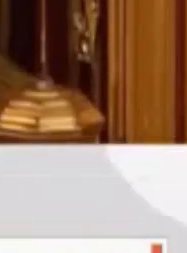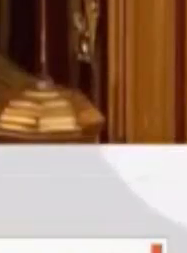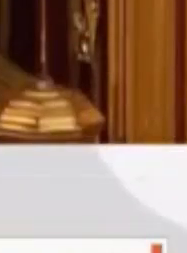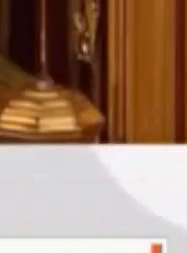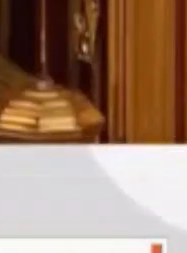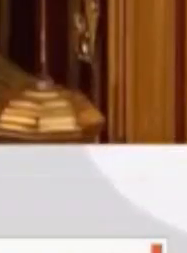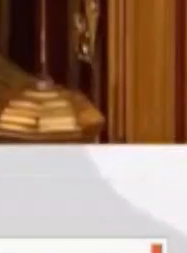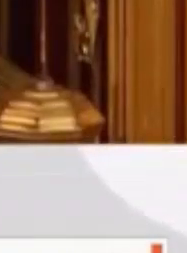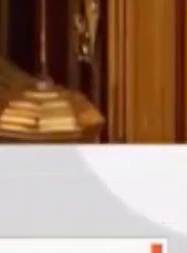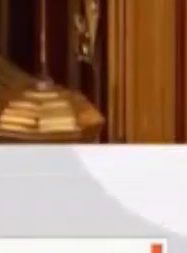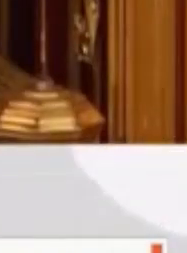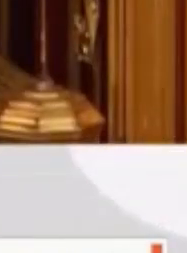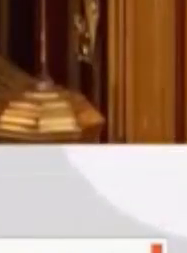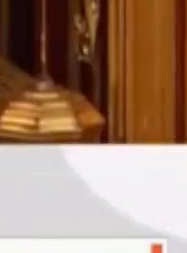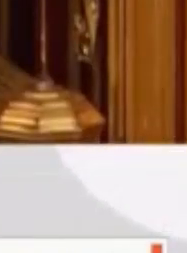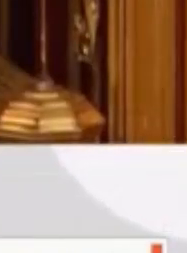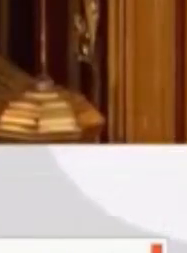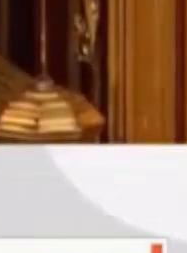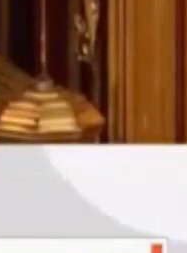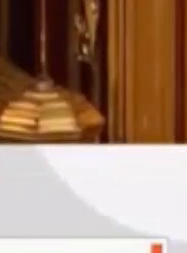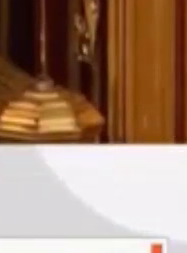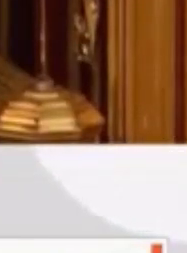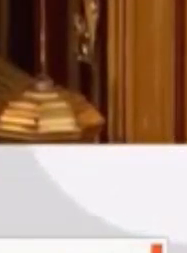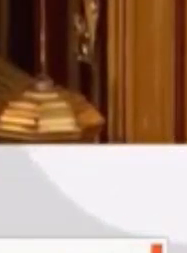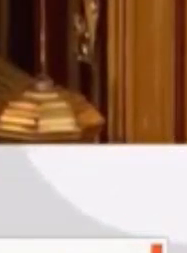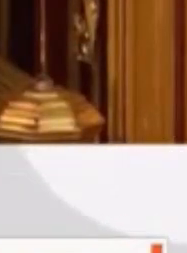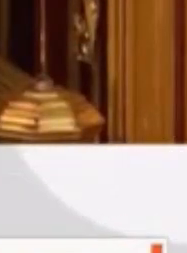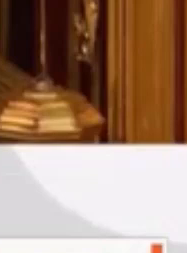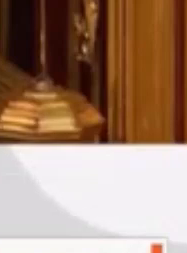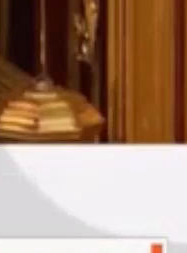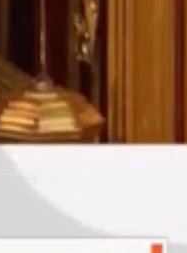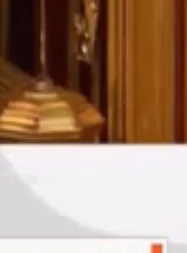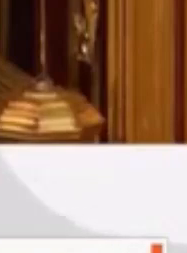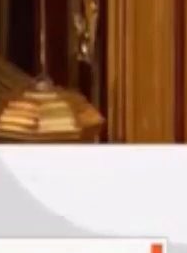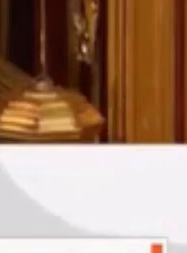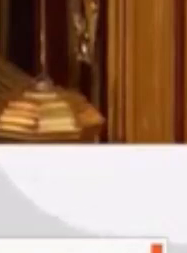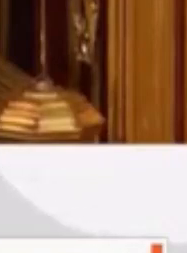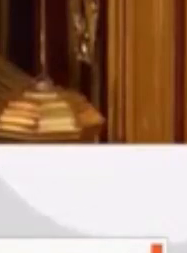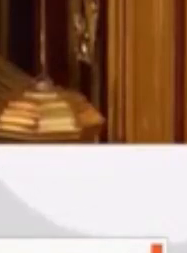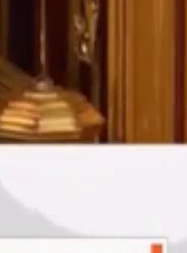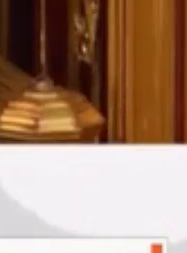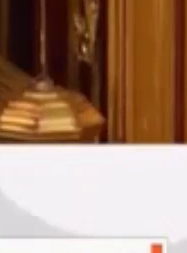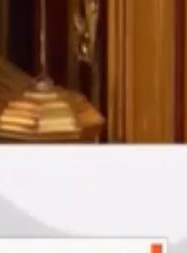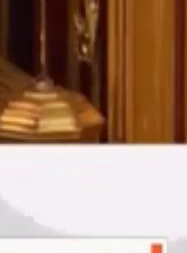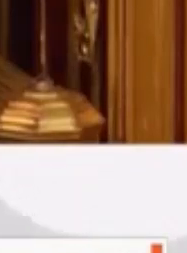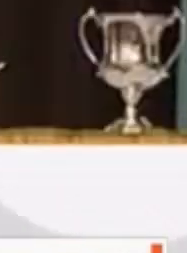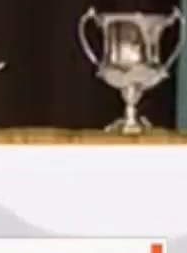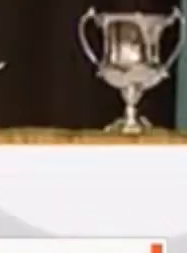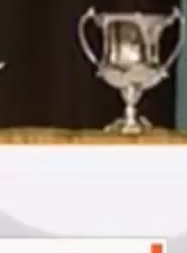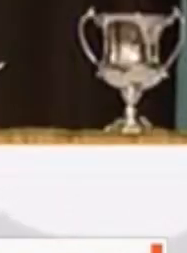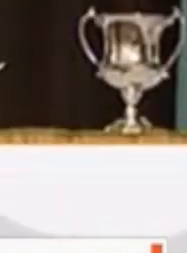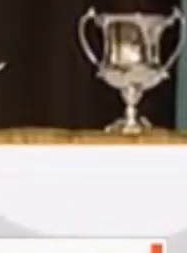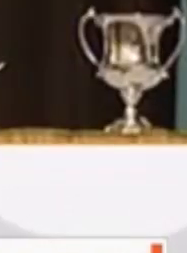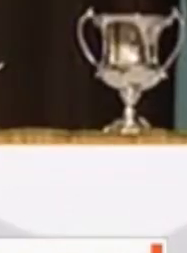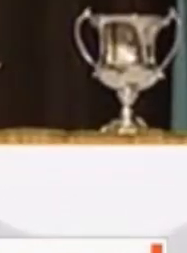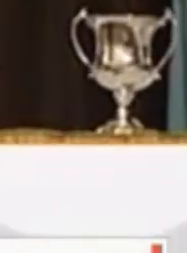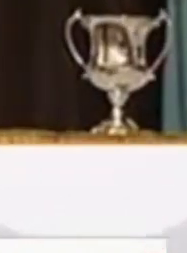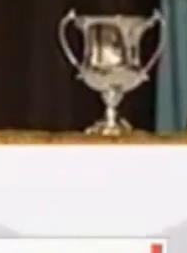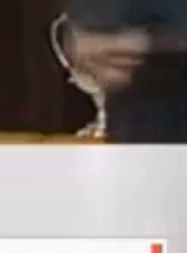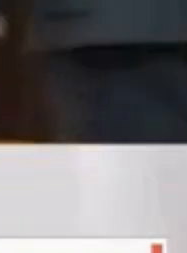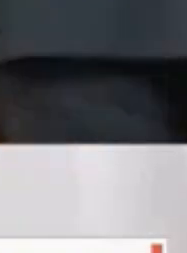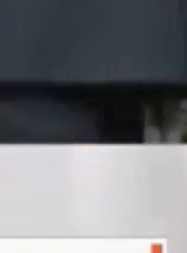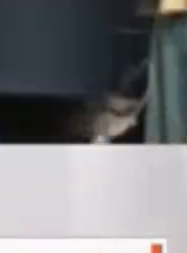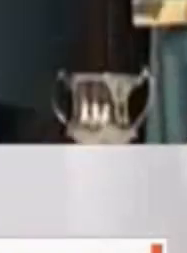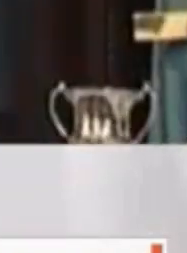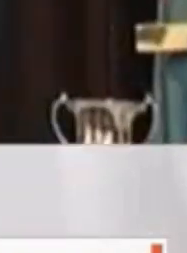adoración que mostraba Nicole Muñoz en la nota que acabamos de ver? ¿Por qué esto le duele tanto al Reino Unido? ¿Cómo entendemos nosotros